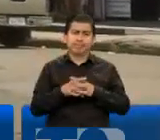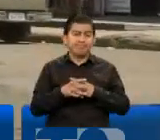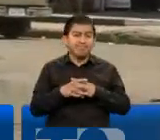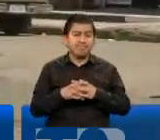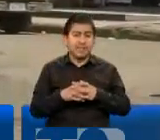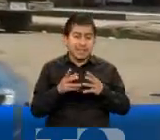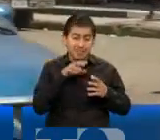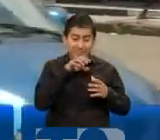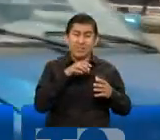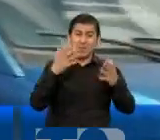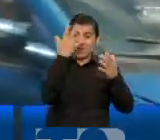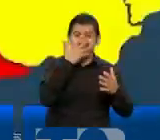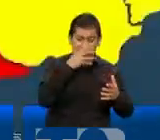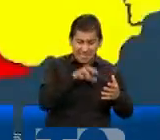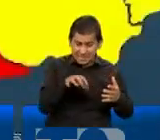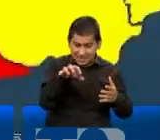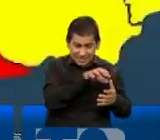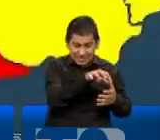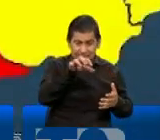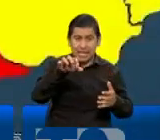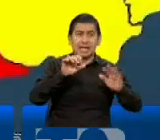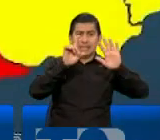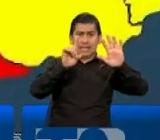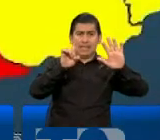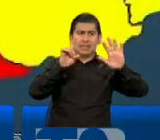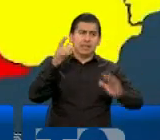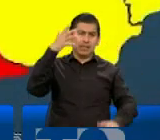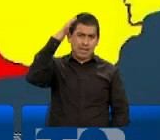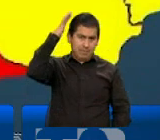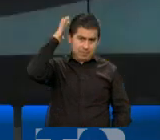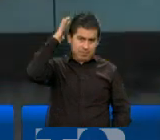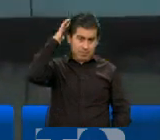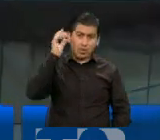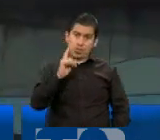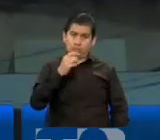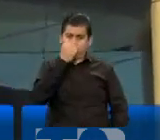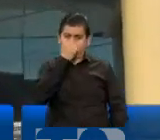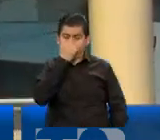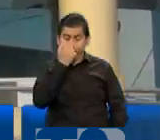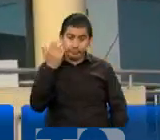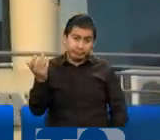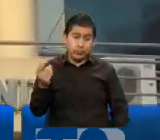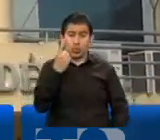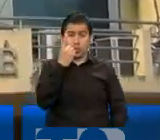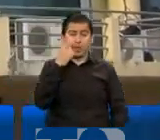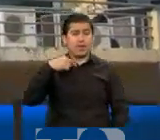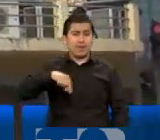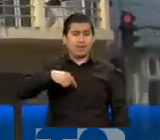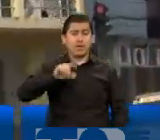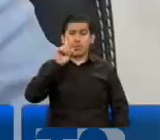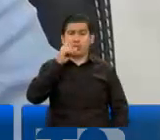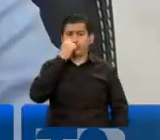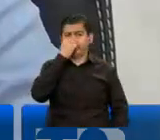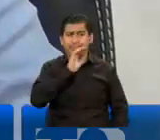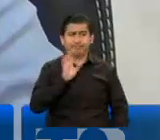los siete cantones que conforman la provincia verde seis de ellos ya se encuentran en semáforo amarillo siendo el cantón quinindé que se mantiene en